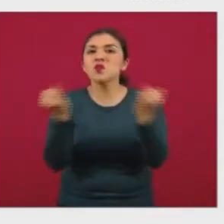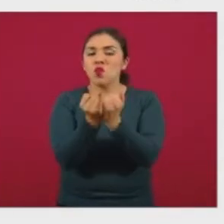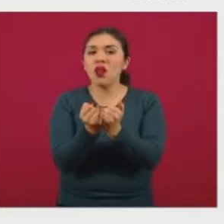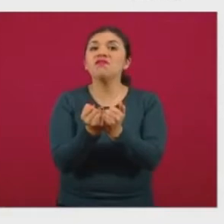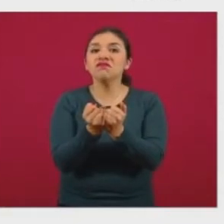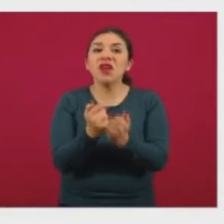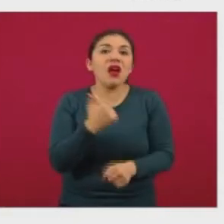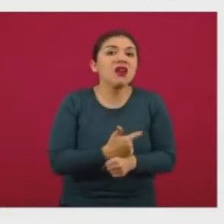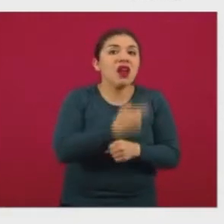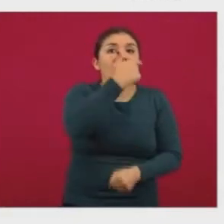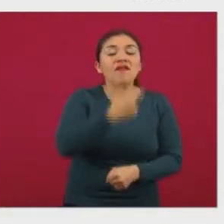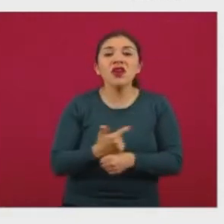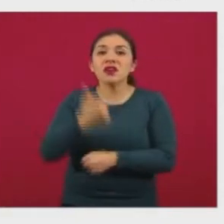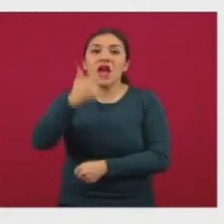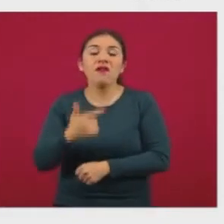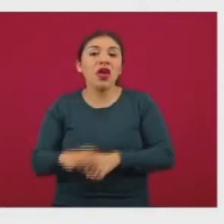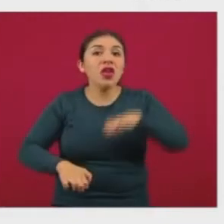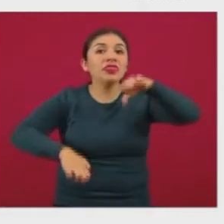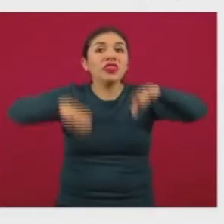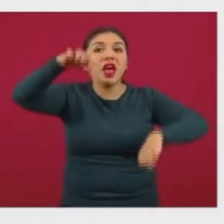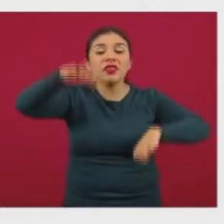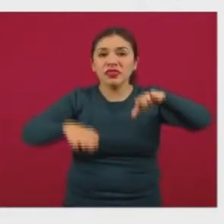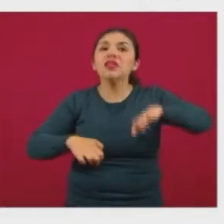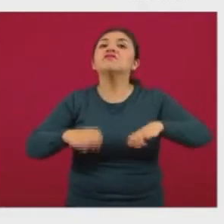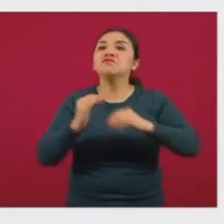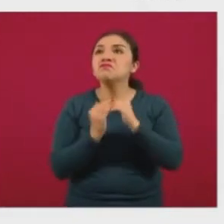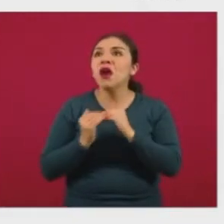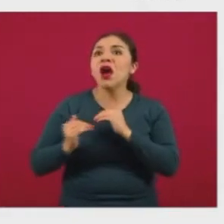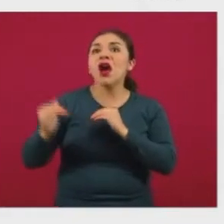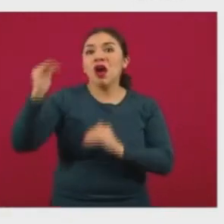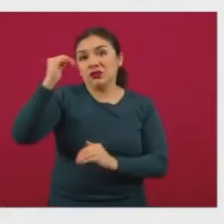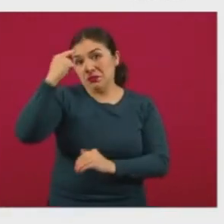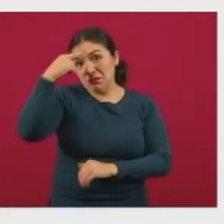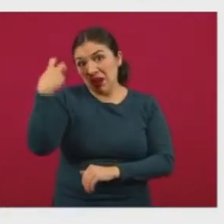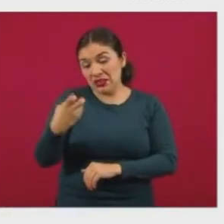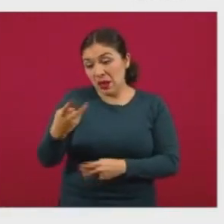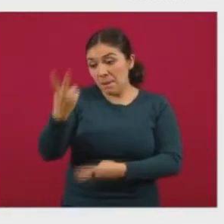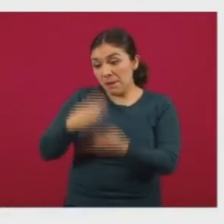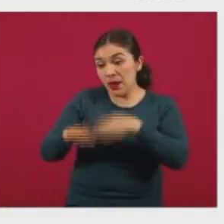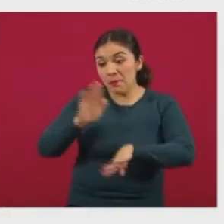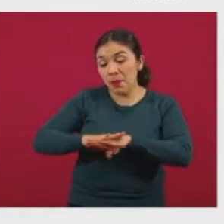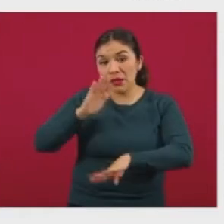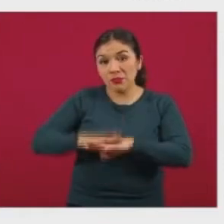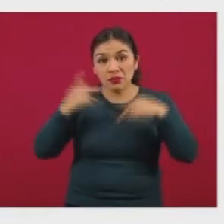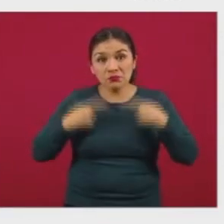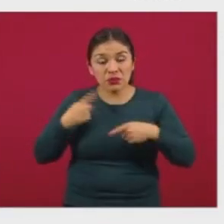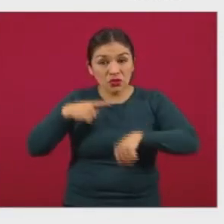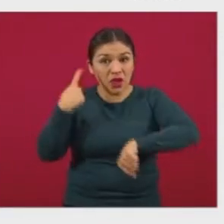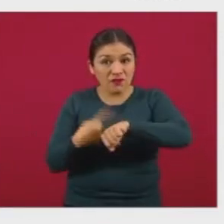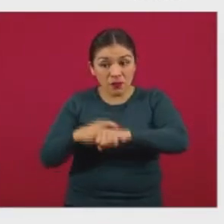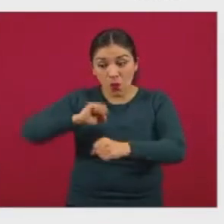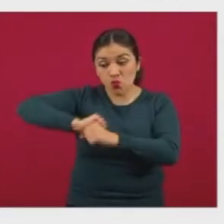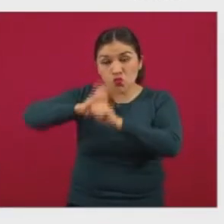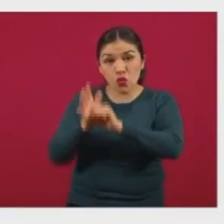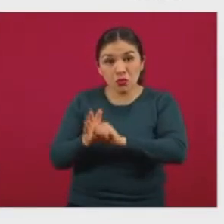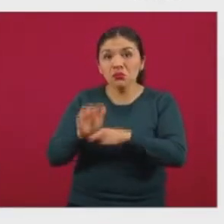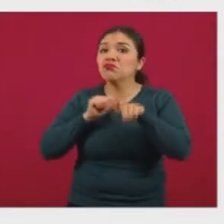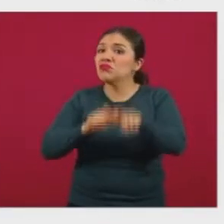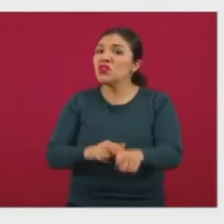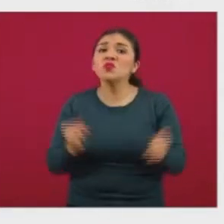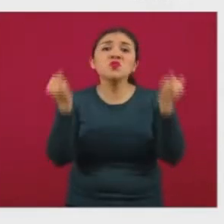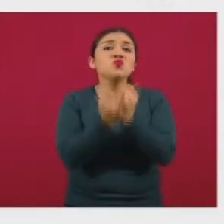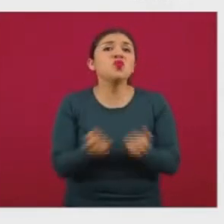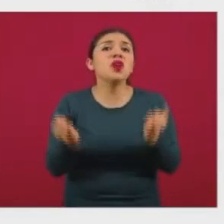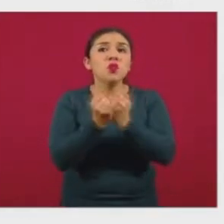afectación de los grupos con edad más avanzada para efectos de casos de COVID-19 se